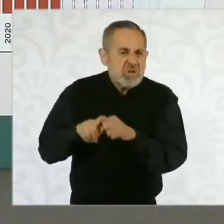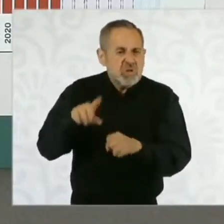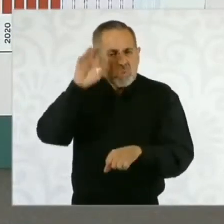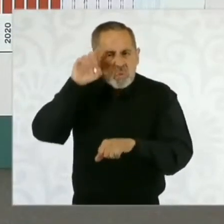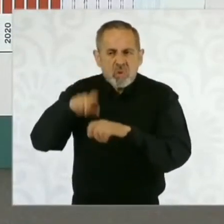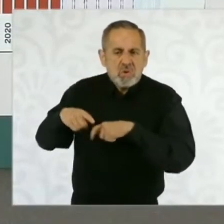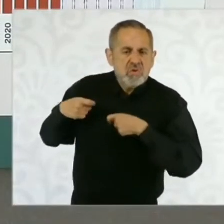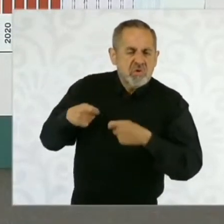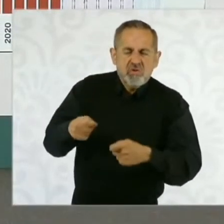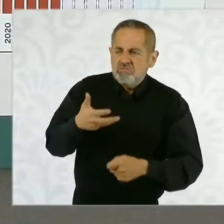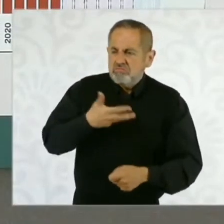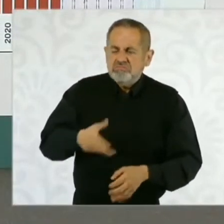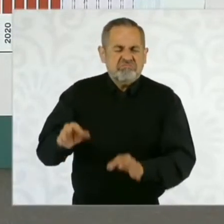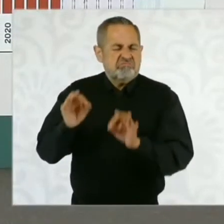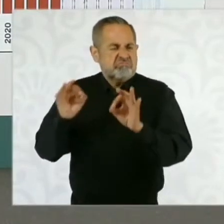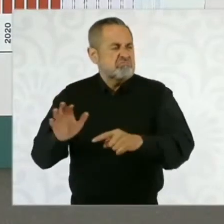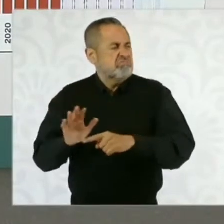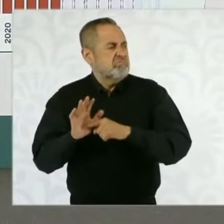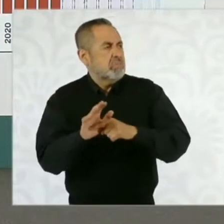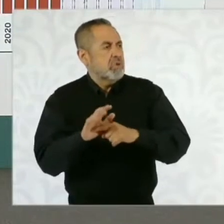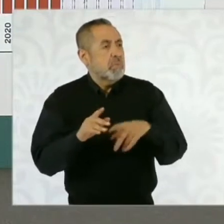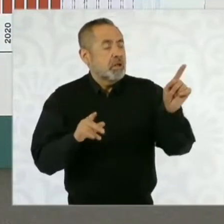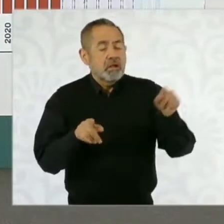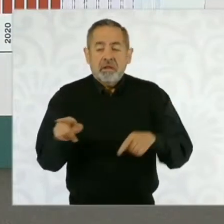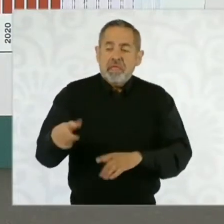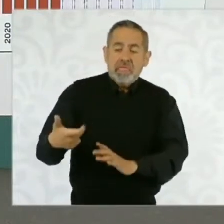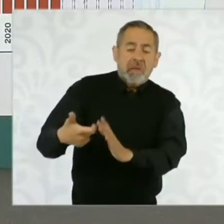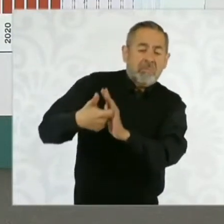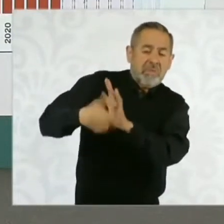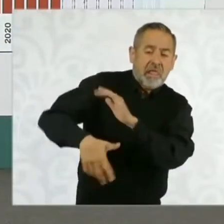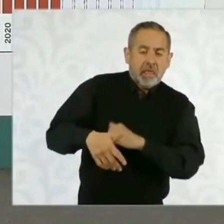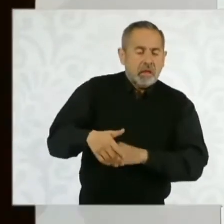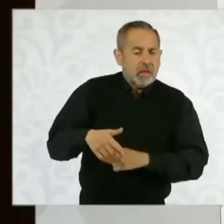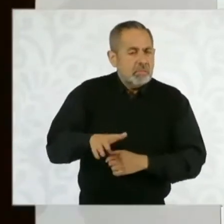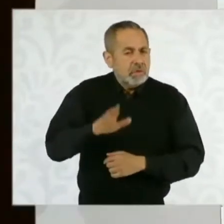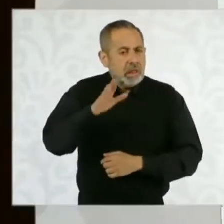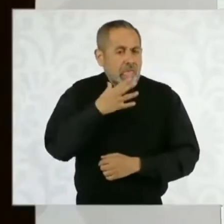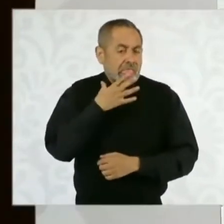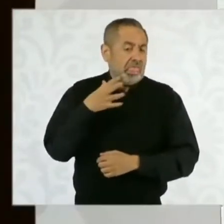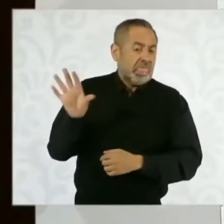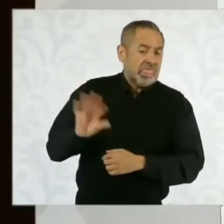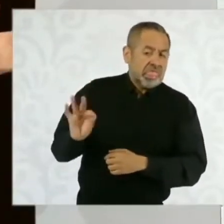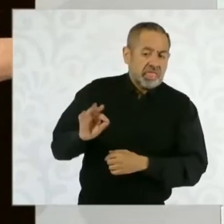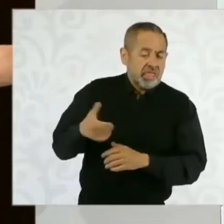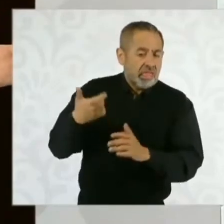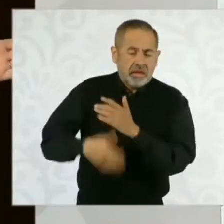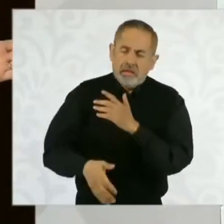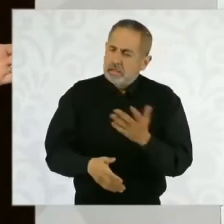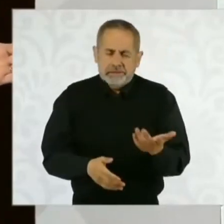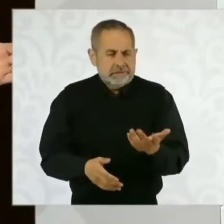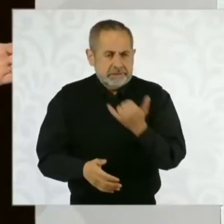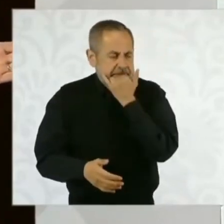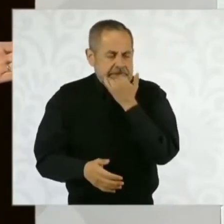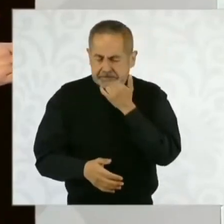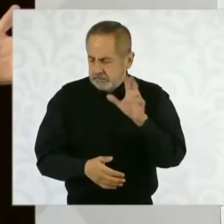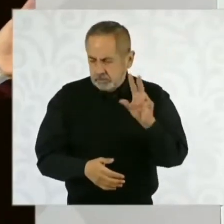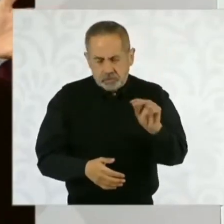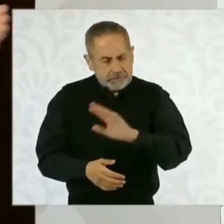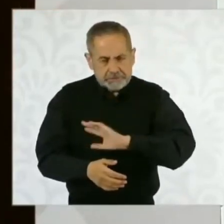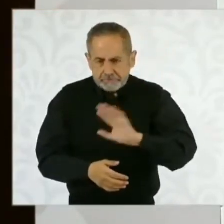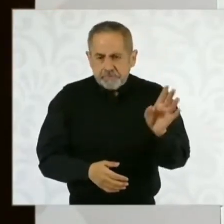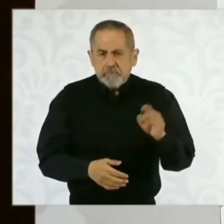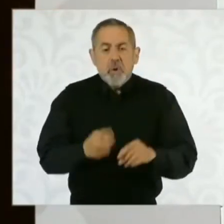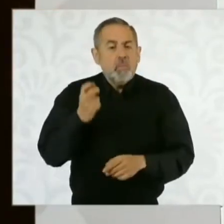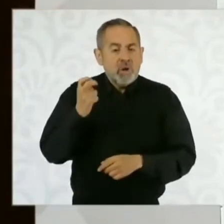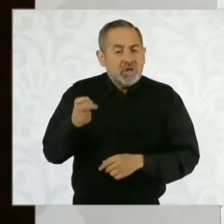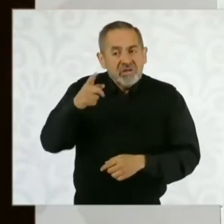cultural, pero no mano de obra barata como si eso fuera la competitividad. Y con base en eso